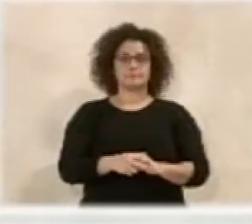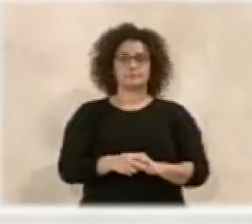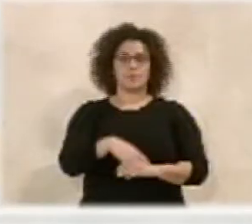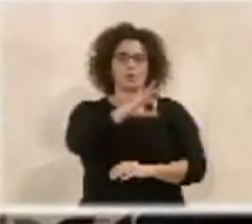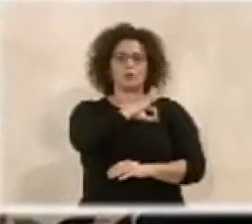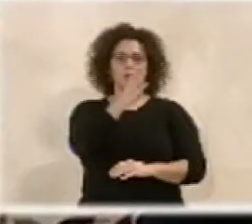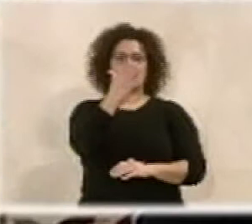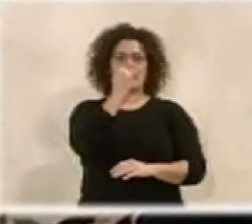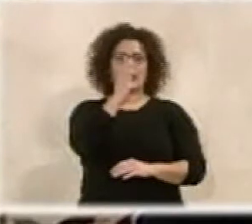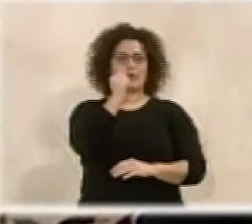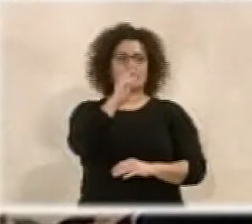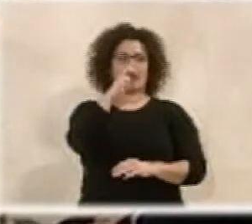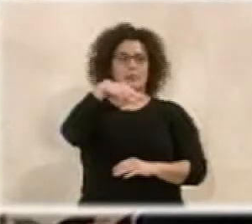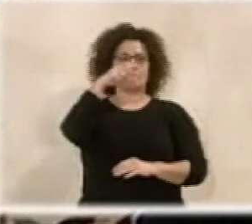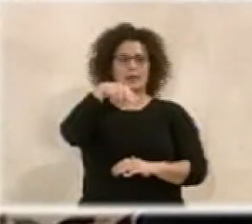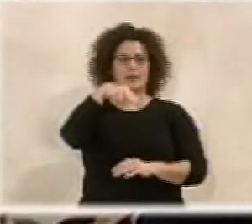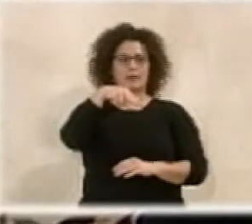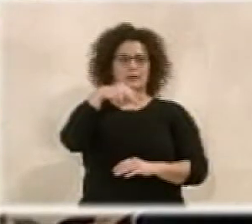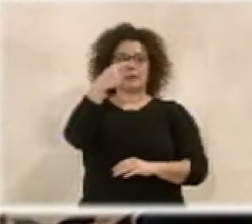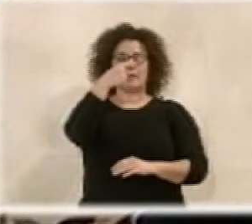doña Carmen Guerrero Berenguer.